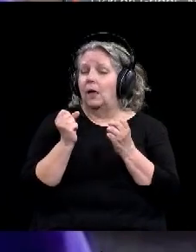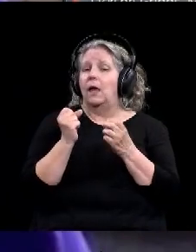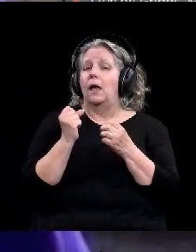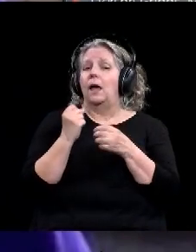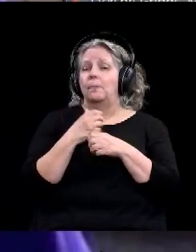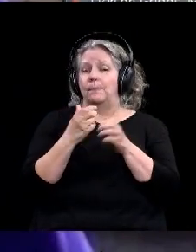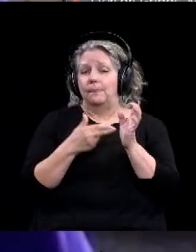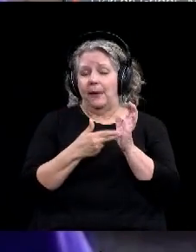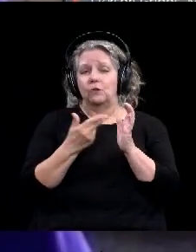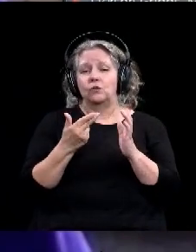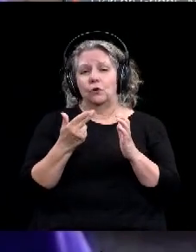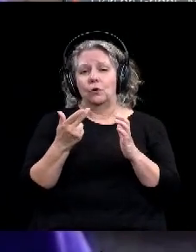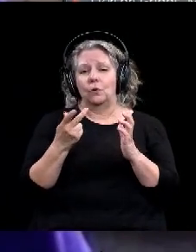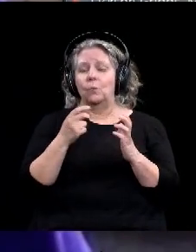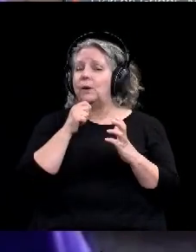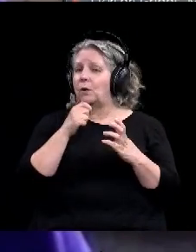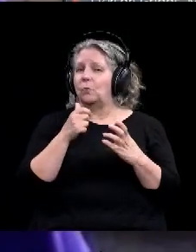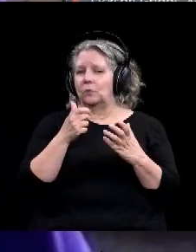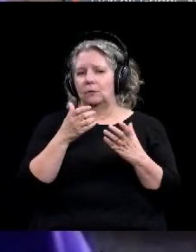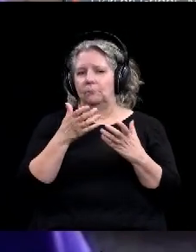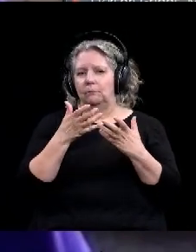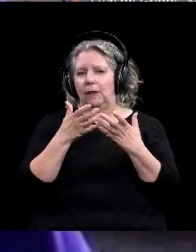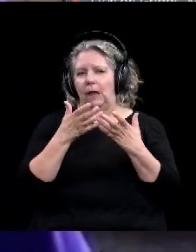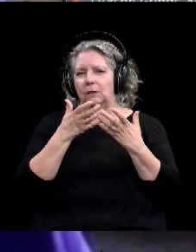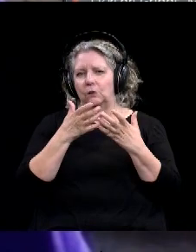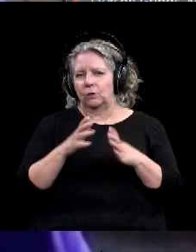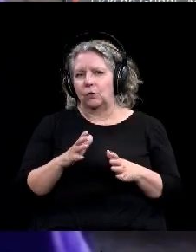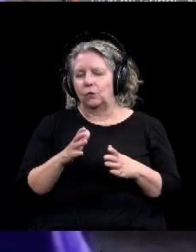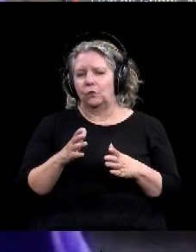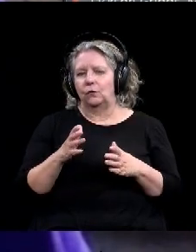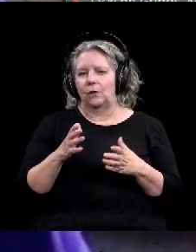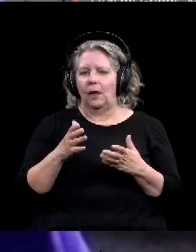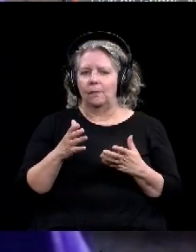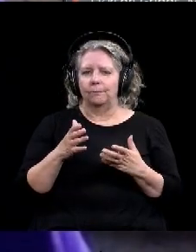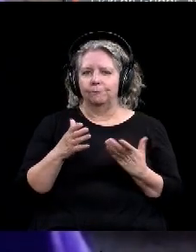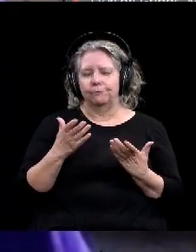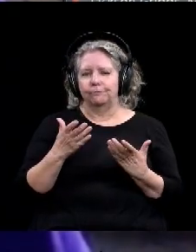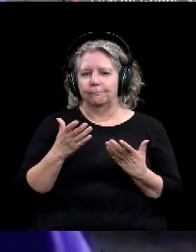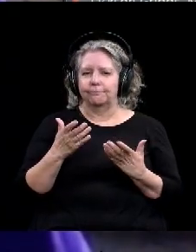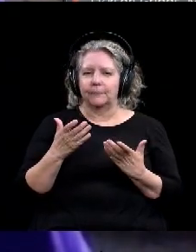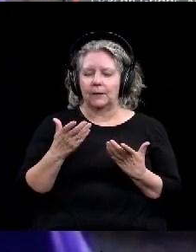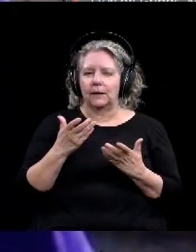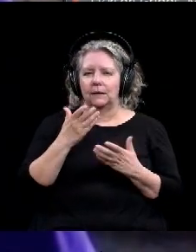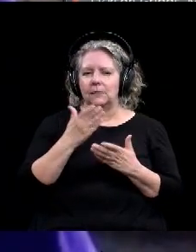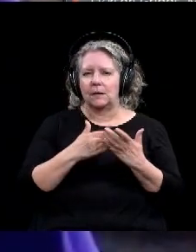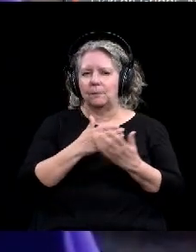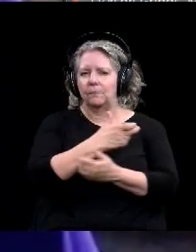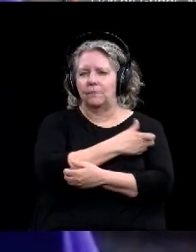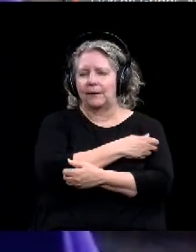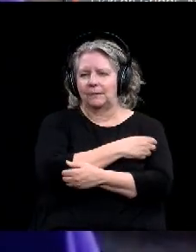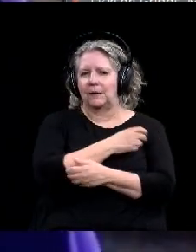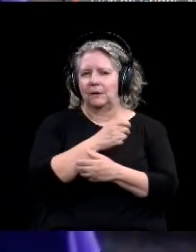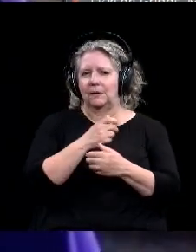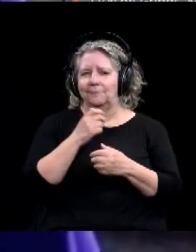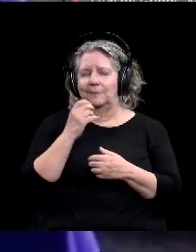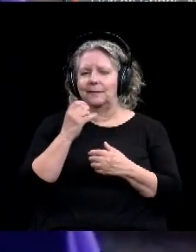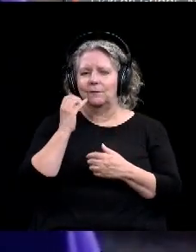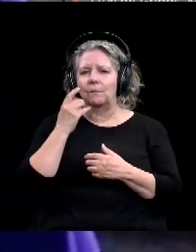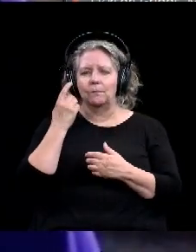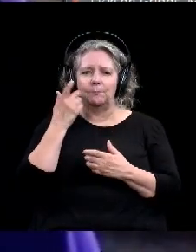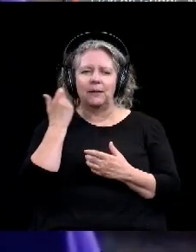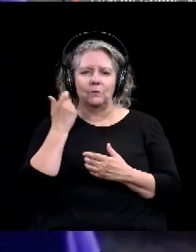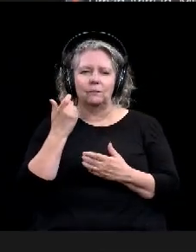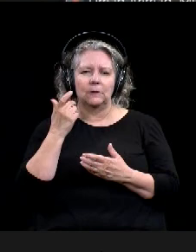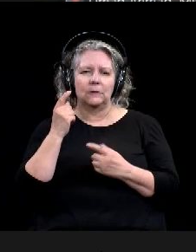y tenemos que saber que estas fortunas que no pueden estar en una temperatura muy alta si es que los sur próximas